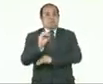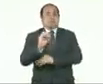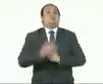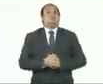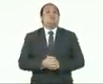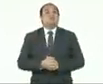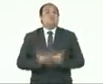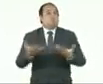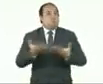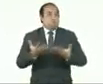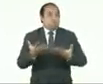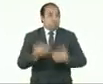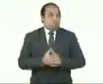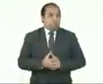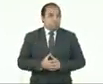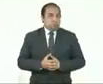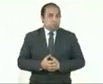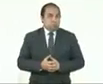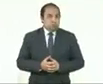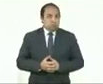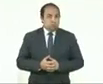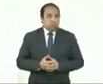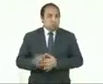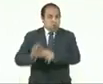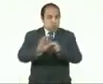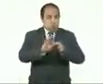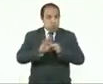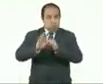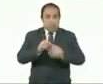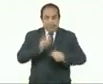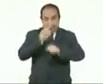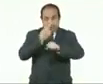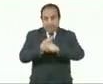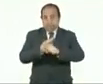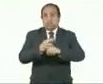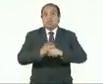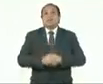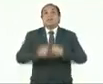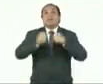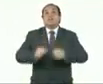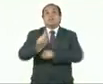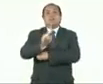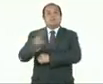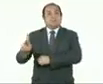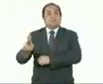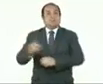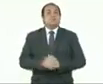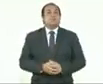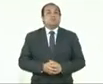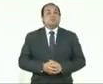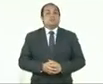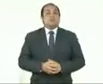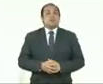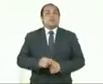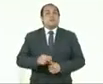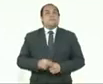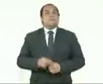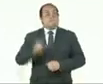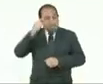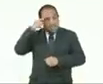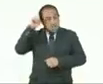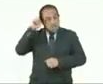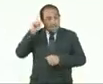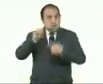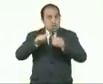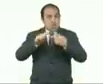hacemos, por supuesto, de la mano de la Secretaría de Seguridad Ciudadana, la Marina y la